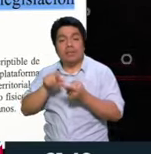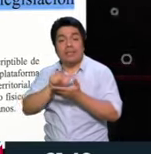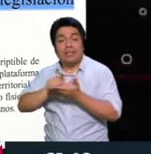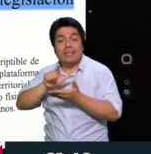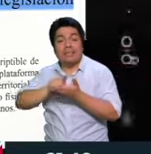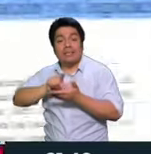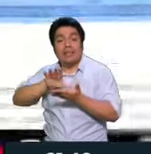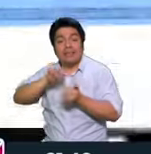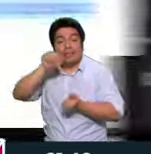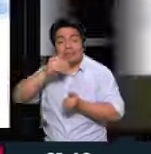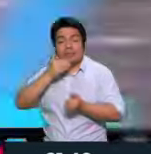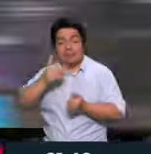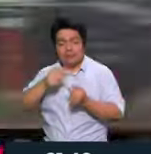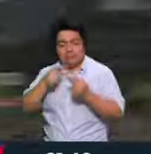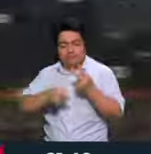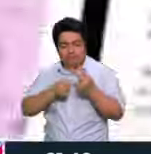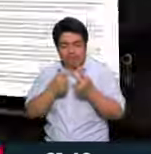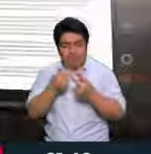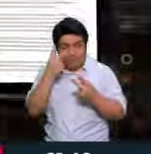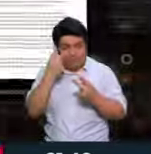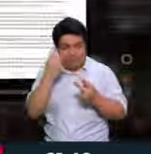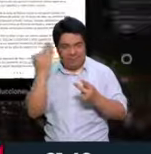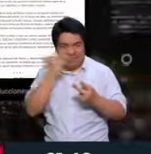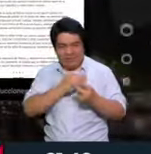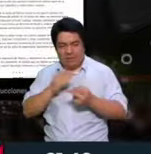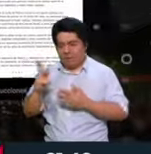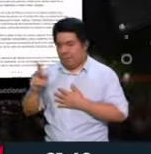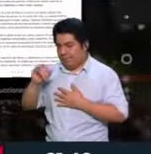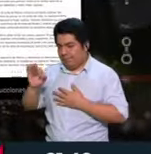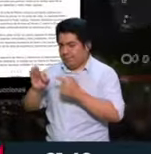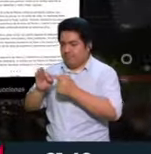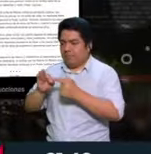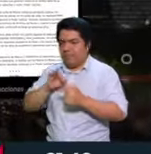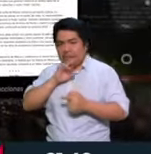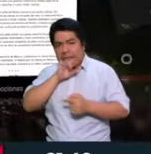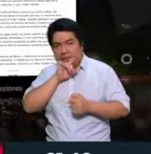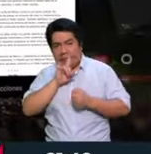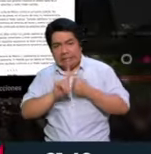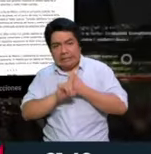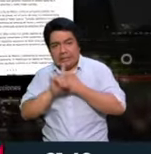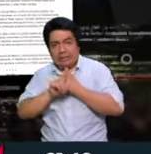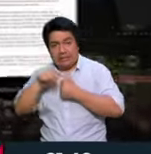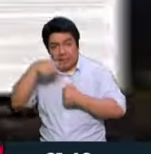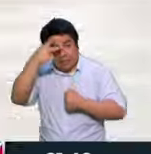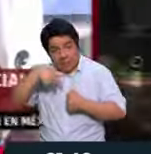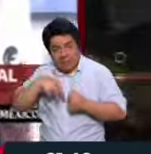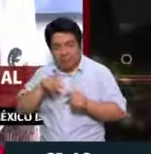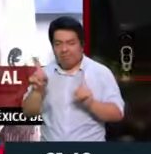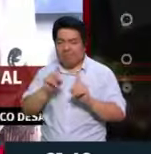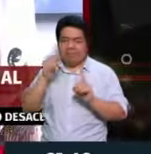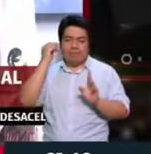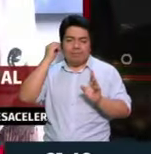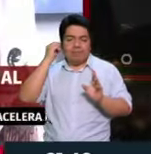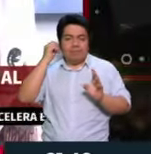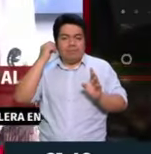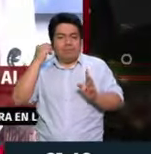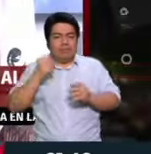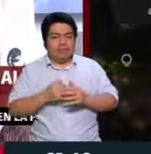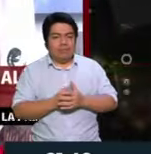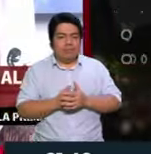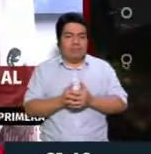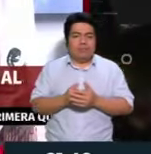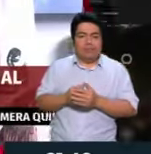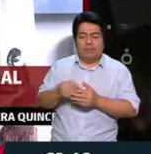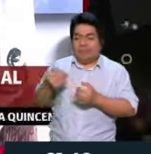interna. 2. Falso que la reforma al Poder Judicial pone en riesgo la democracia en México. Creo que la